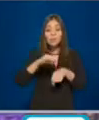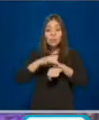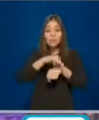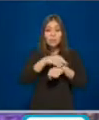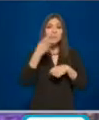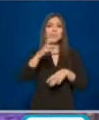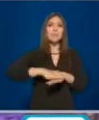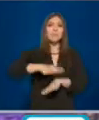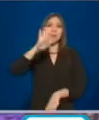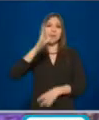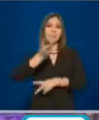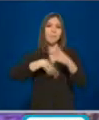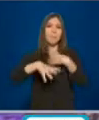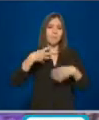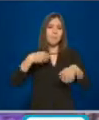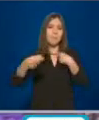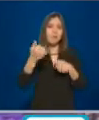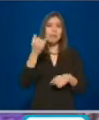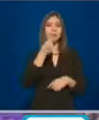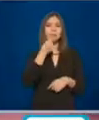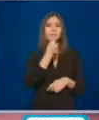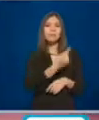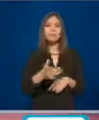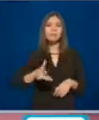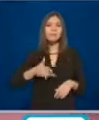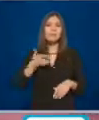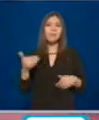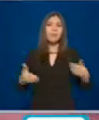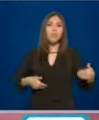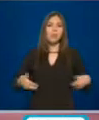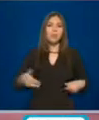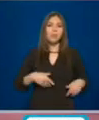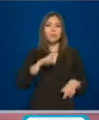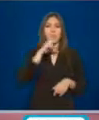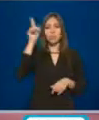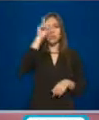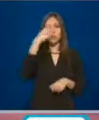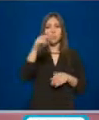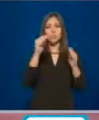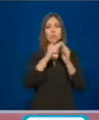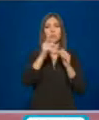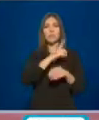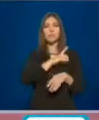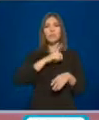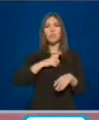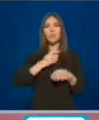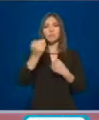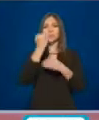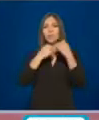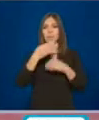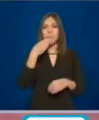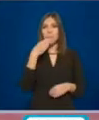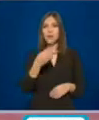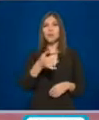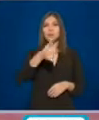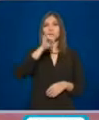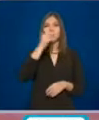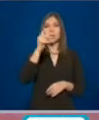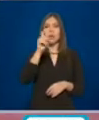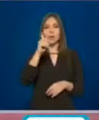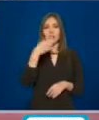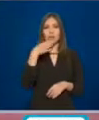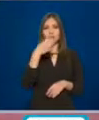las molestias que tiene el niño, pues la recomendación es en casa, muy bien hidratado, bien alimentado, evitar que